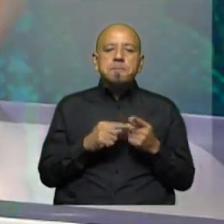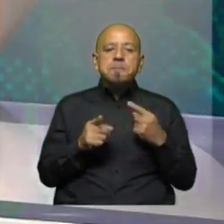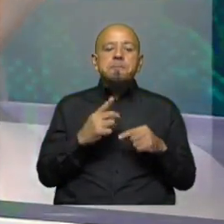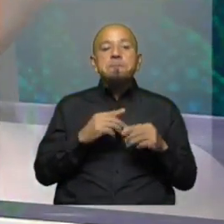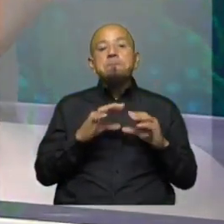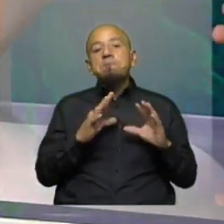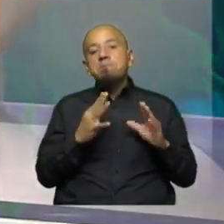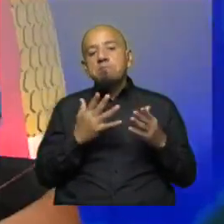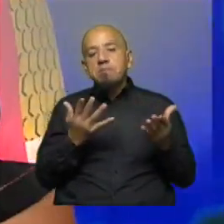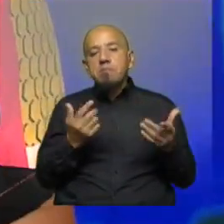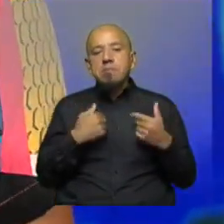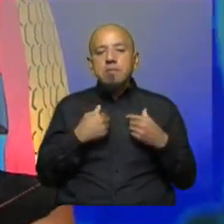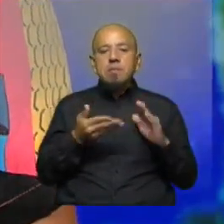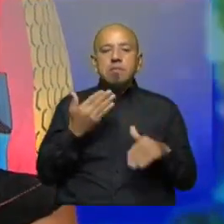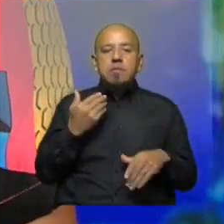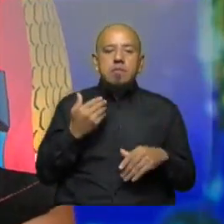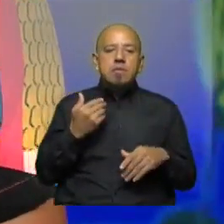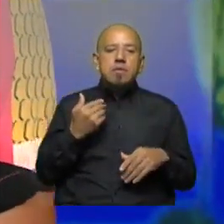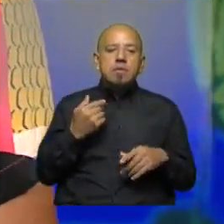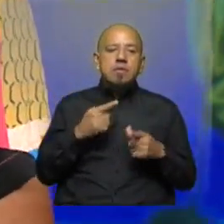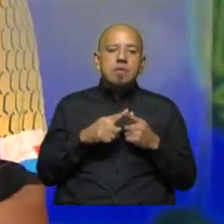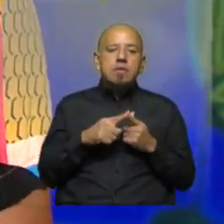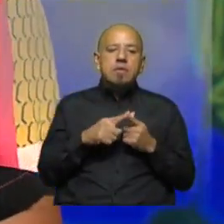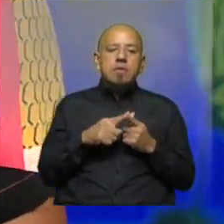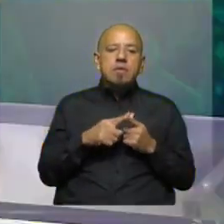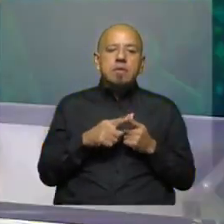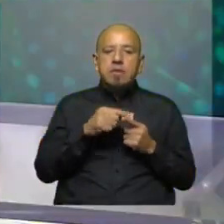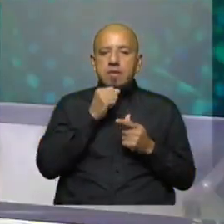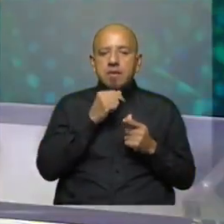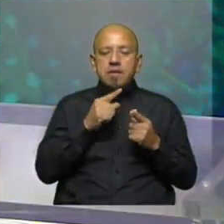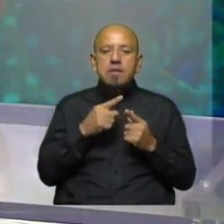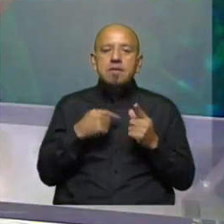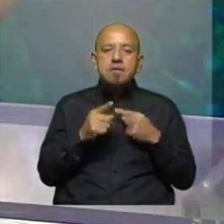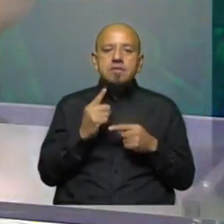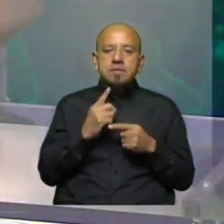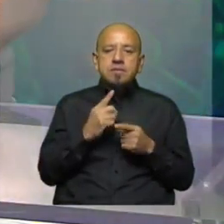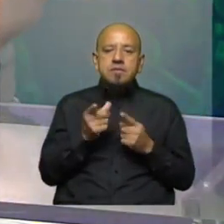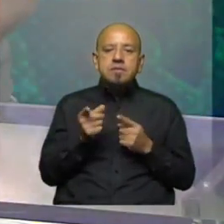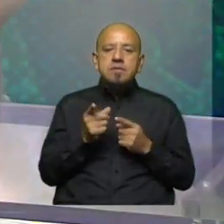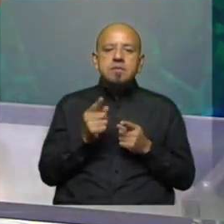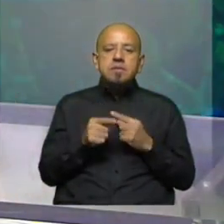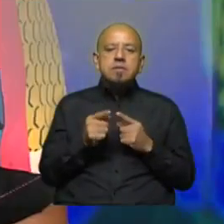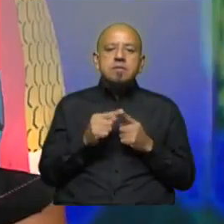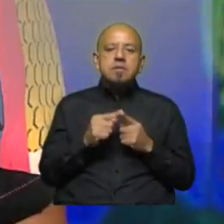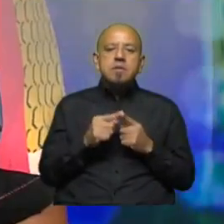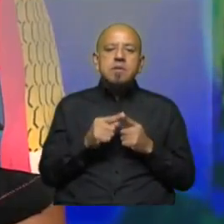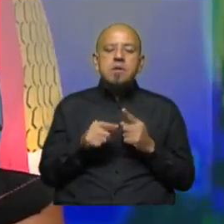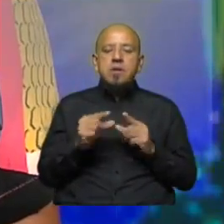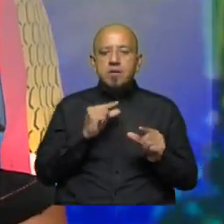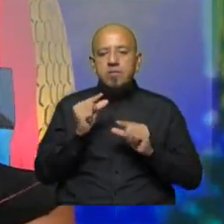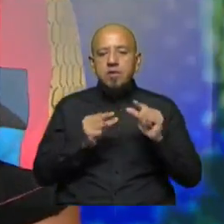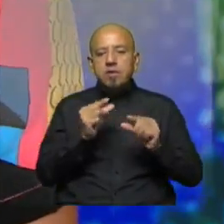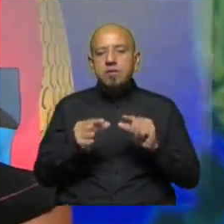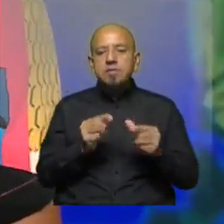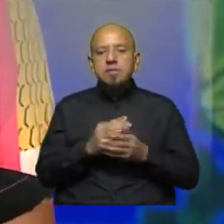pero bueno, somos los dos más viejos de Twitch. O sea, y se nota un poco. ¿Le estás encontrando el tranquito? Sí, sí, sí, de a poquito y tomando mate.